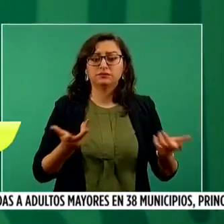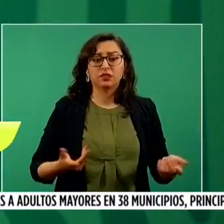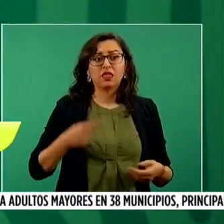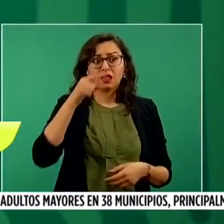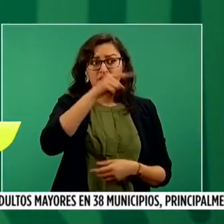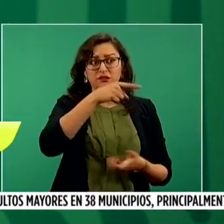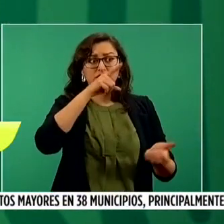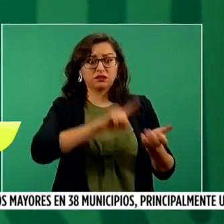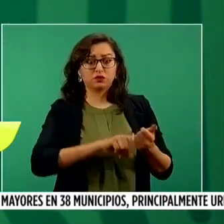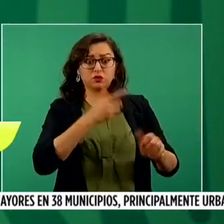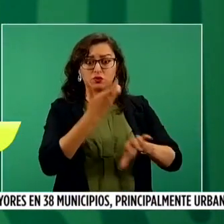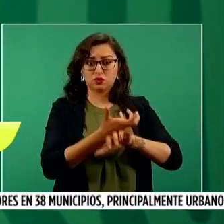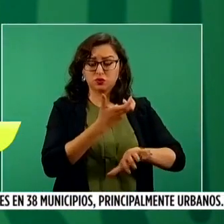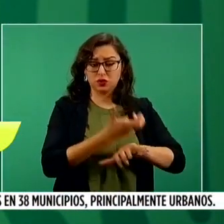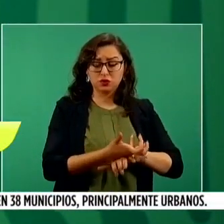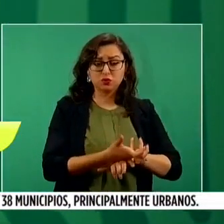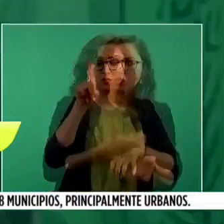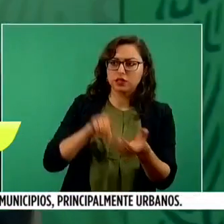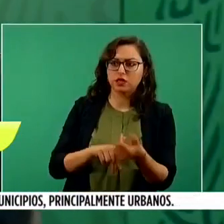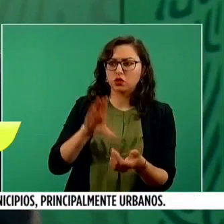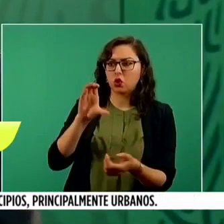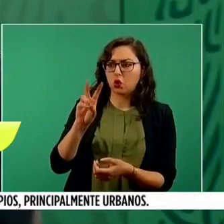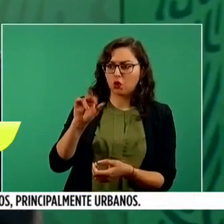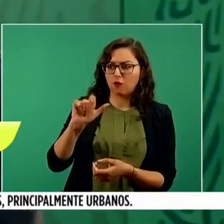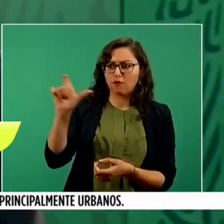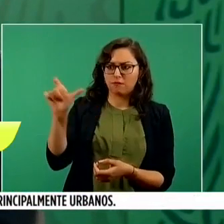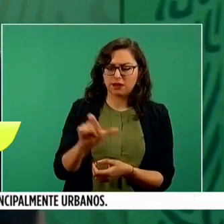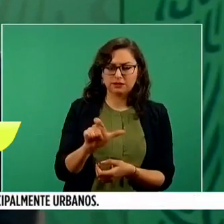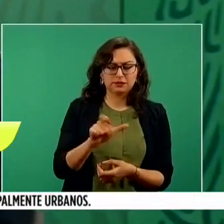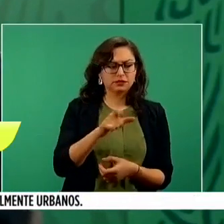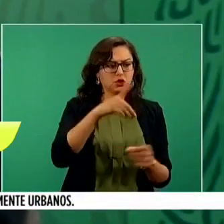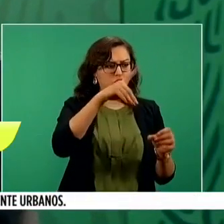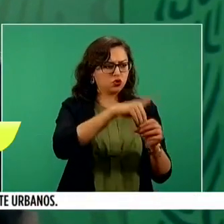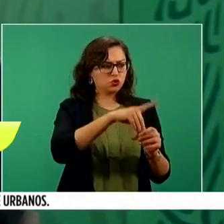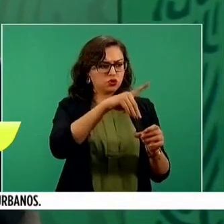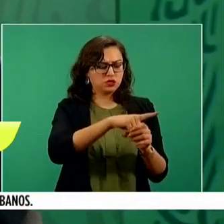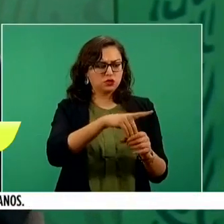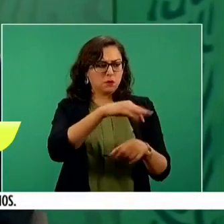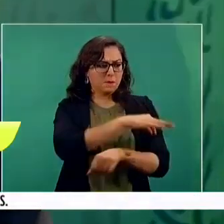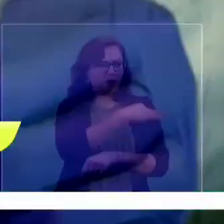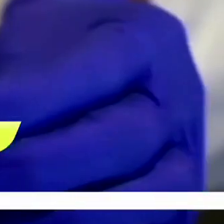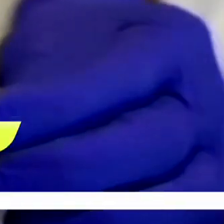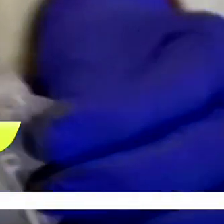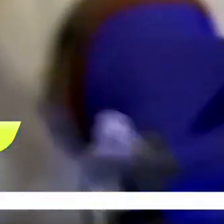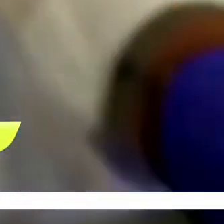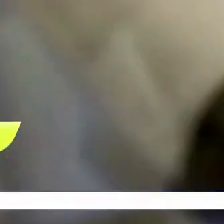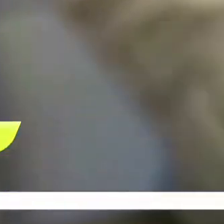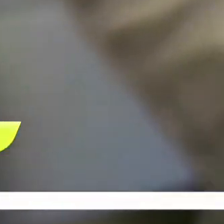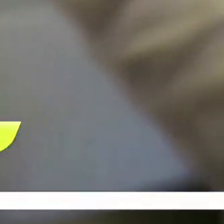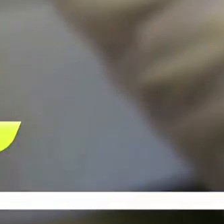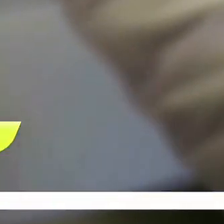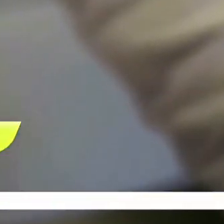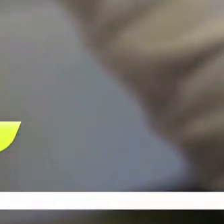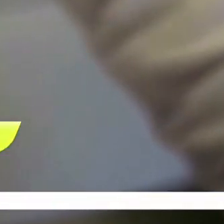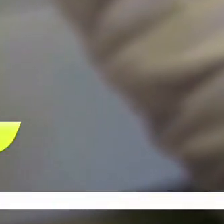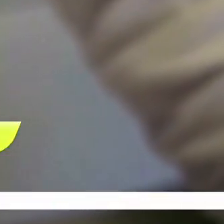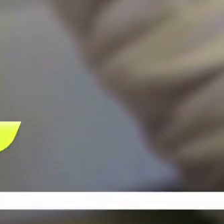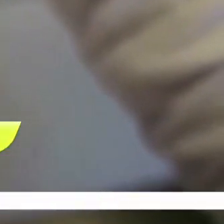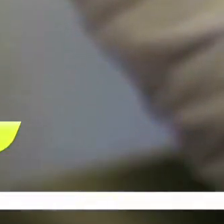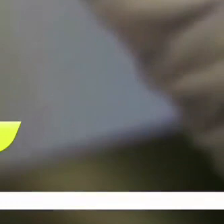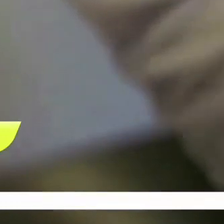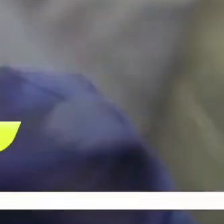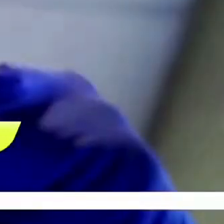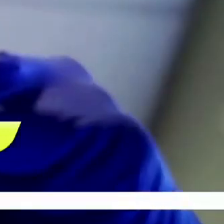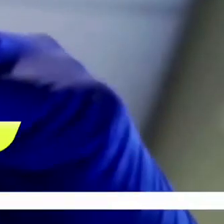en nuestro país. Al hablar sobre el encuentro virtual que sostuvo con su homólogo estadounidense, el mandatario mexicano aclaró que se mantiene abierta